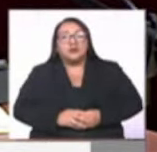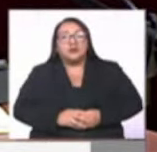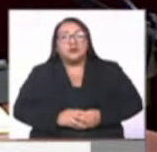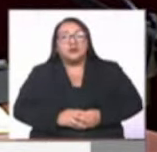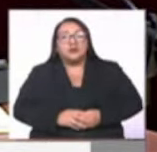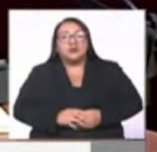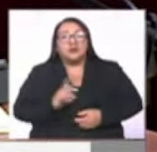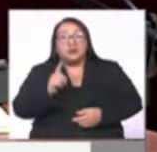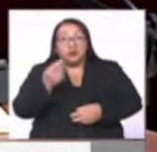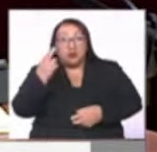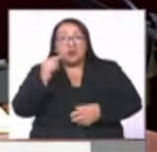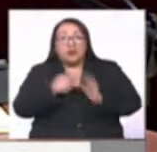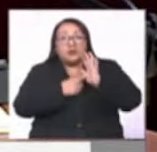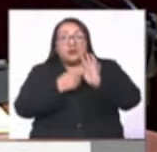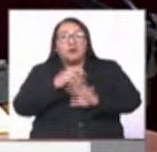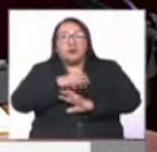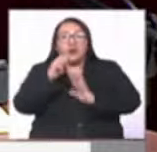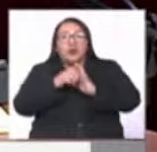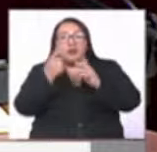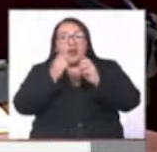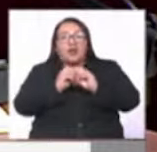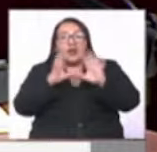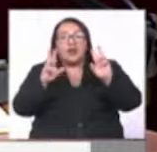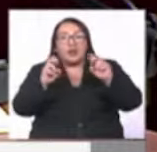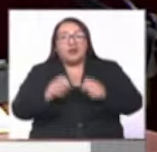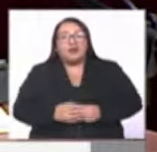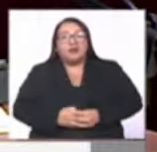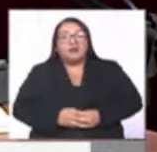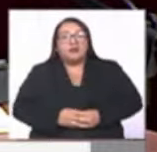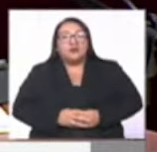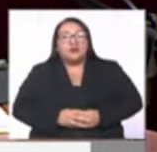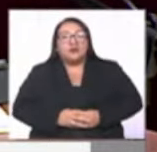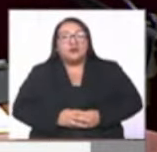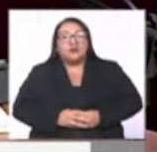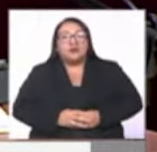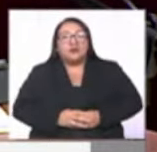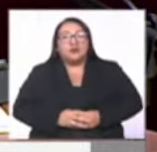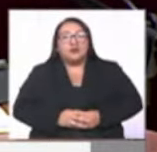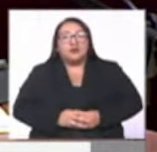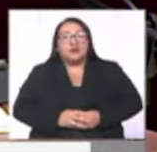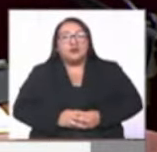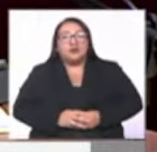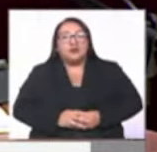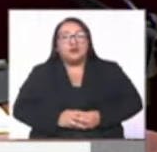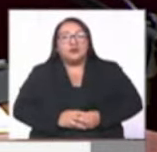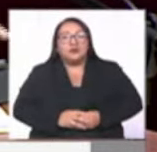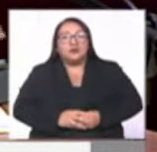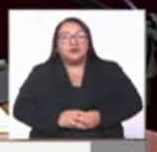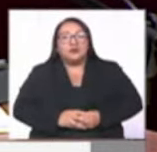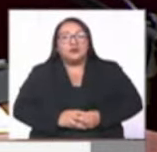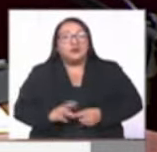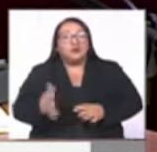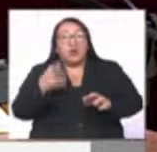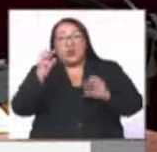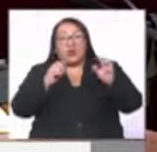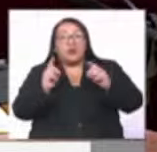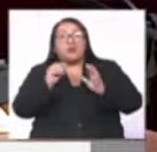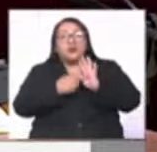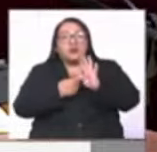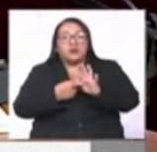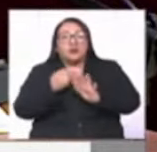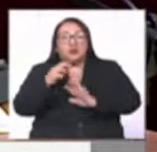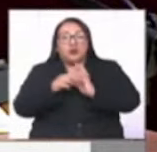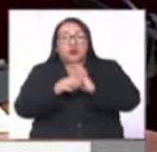eso presentaron proyectos de ley para aclarar el tema si no hubiera habido duda no hubieran presentado proyectos de ley